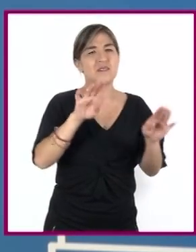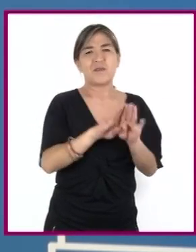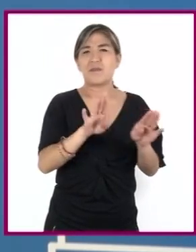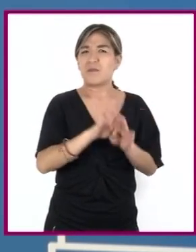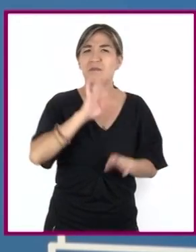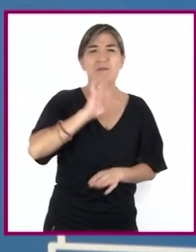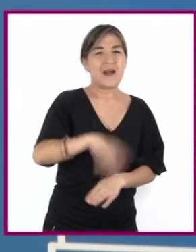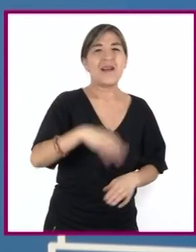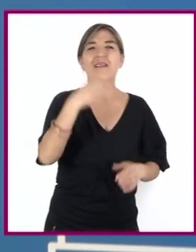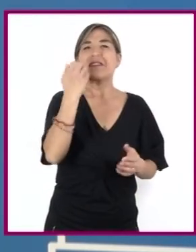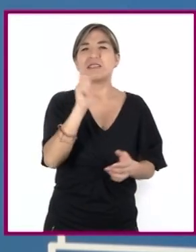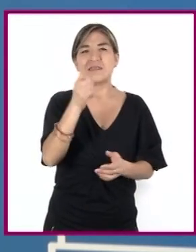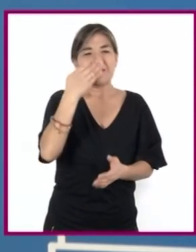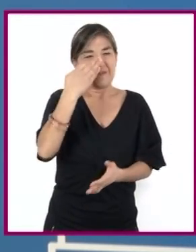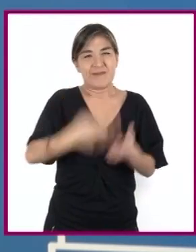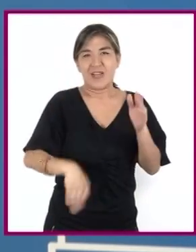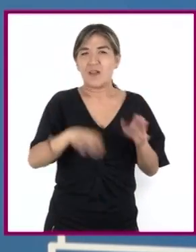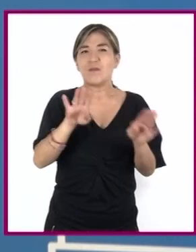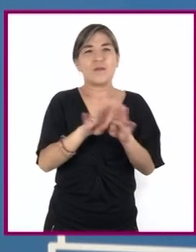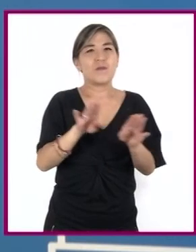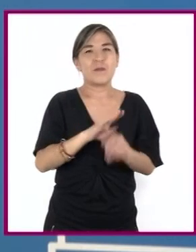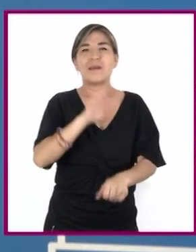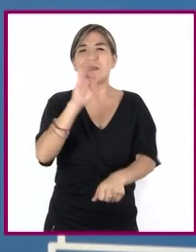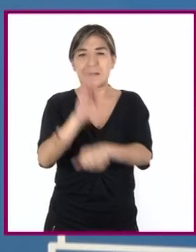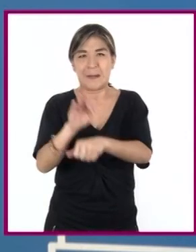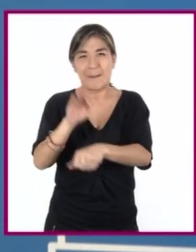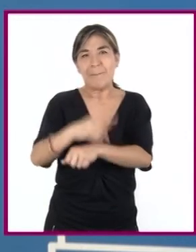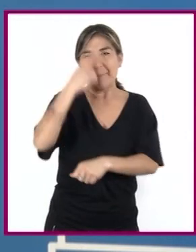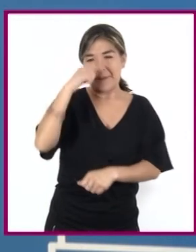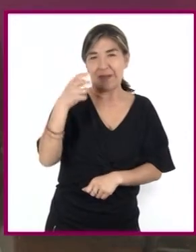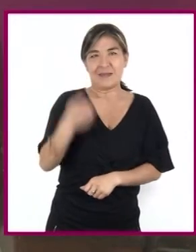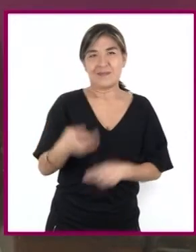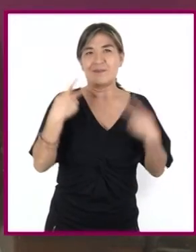y eran sumamente desventajosas para los nativos.